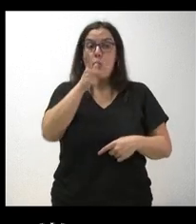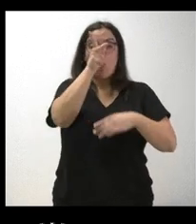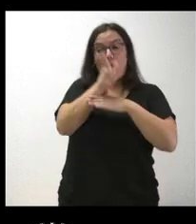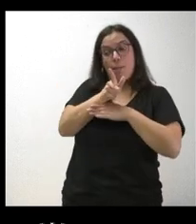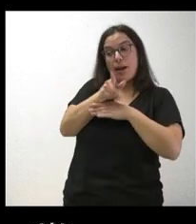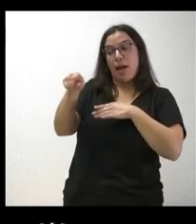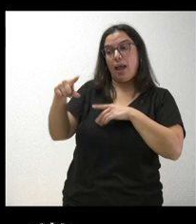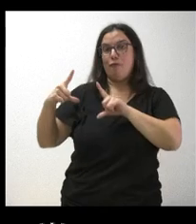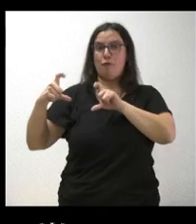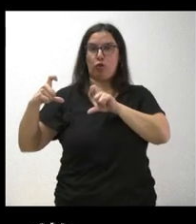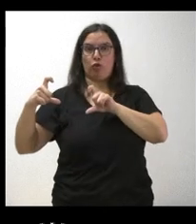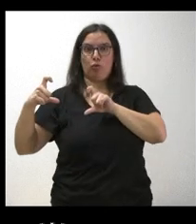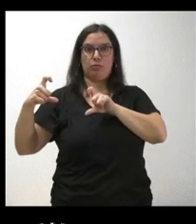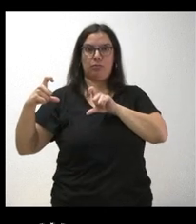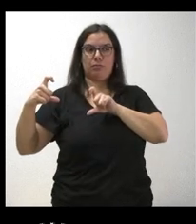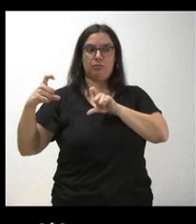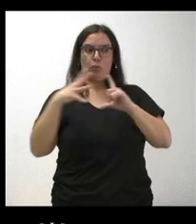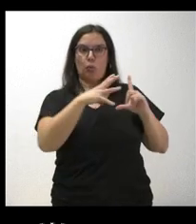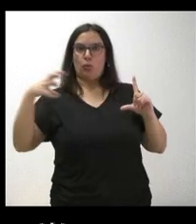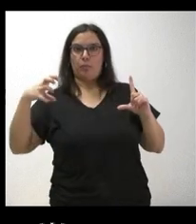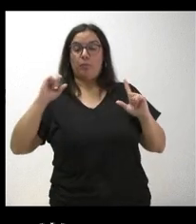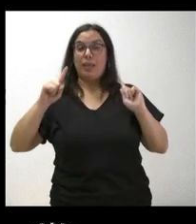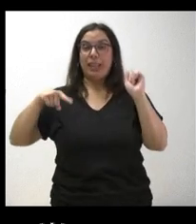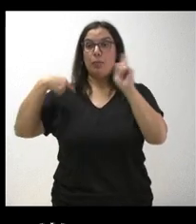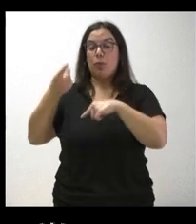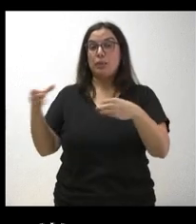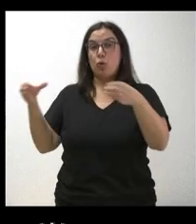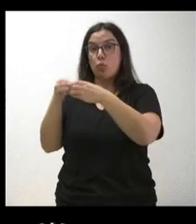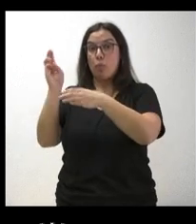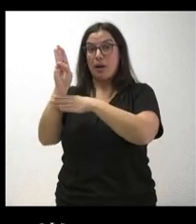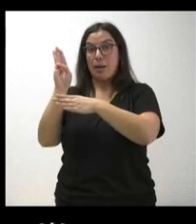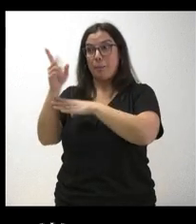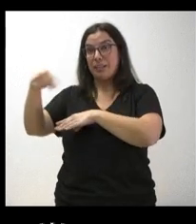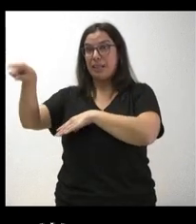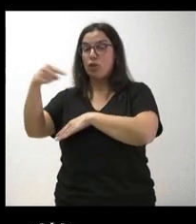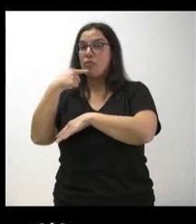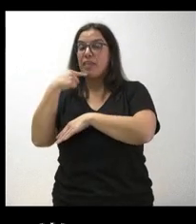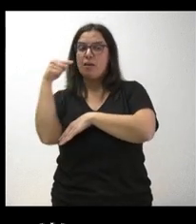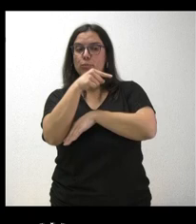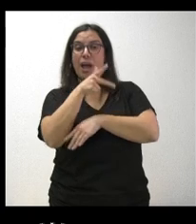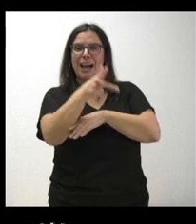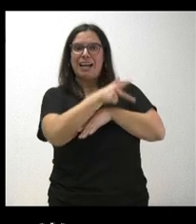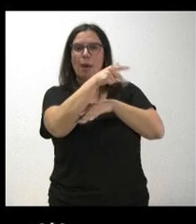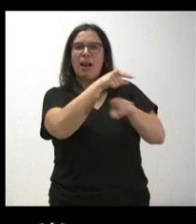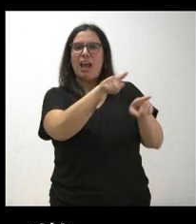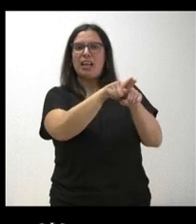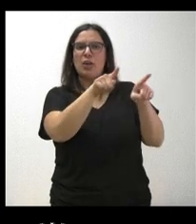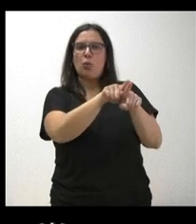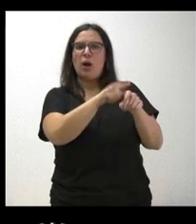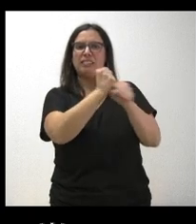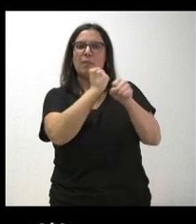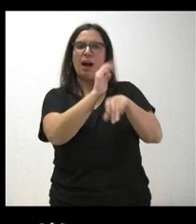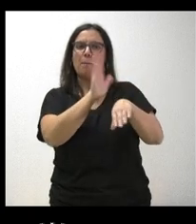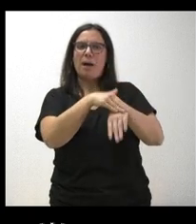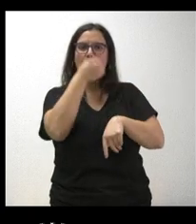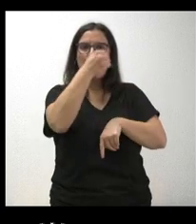grabando y posteriormente desde el grupo parlamentario se señaló a este cámara como un peón al Servicio del psoe me